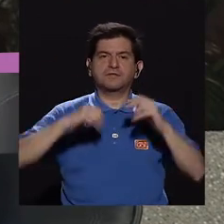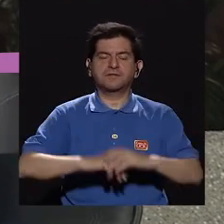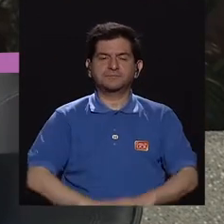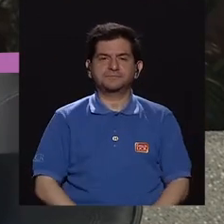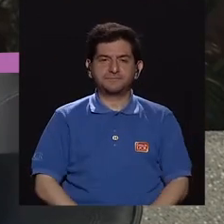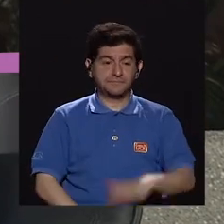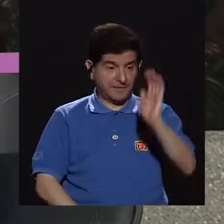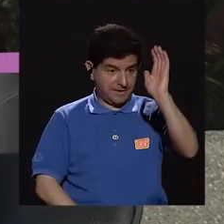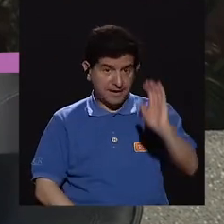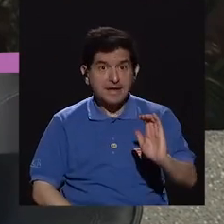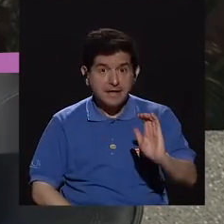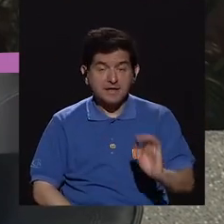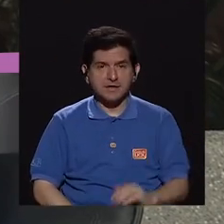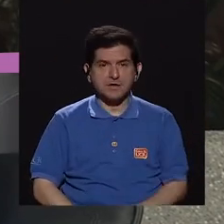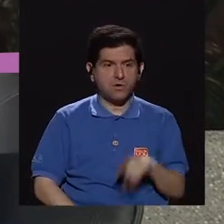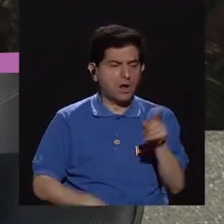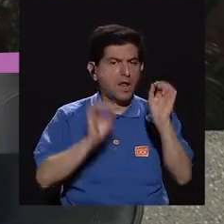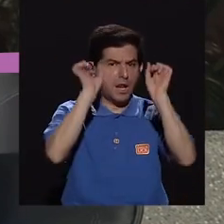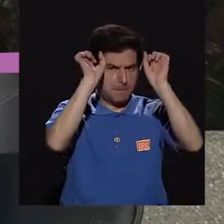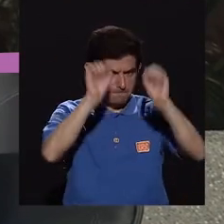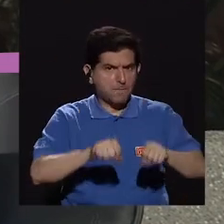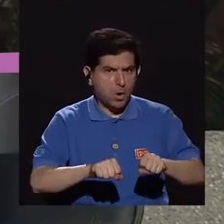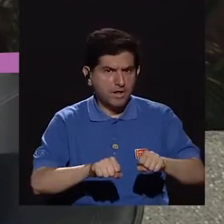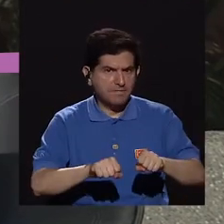Entonces, que el niño pueda